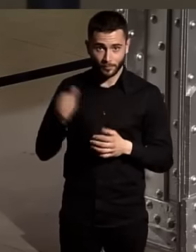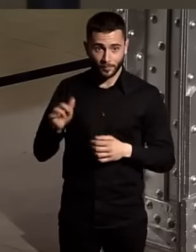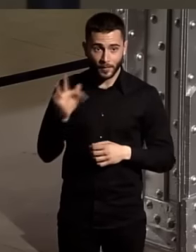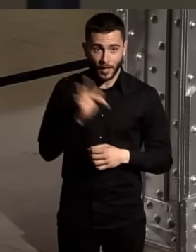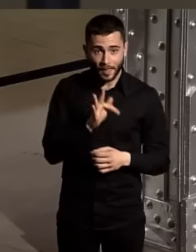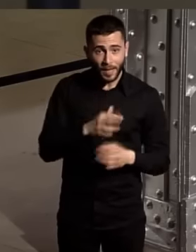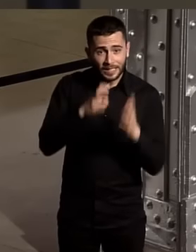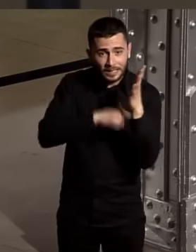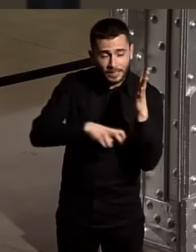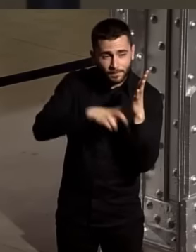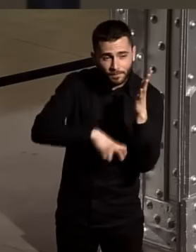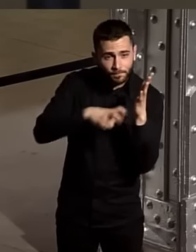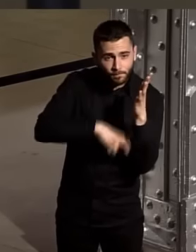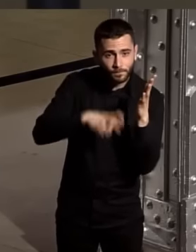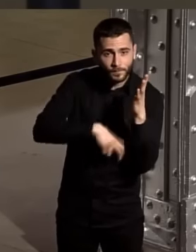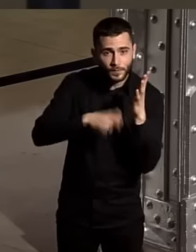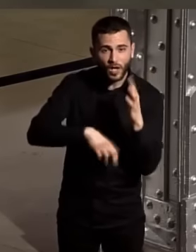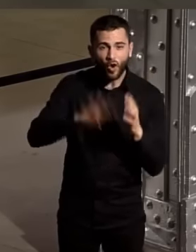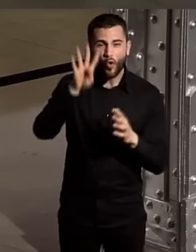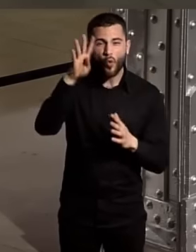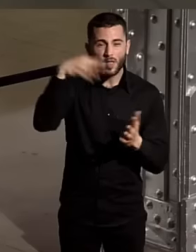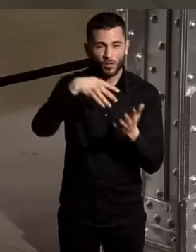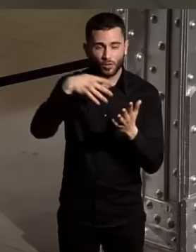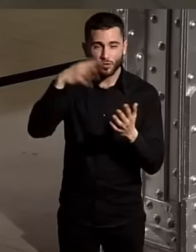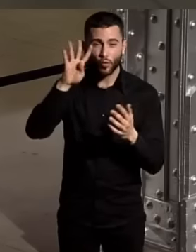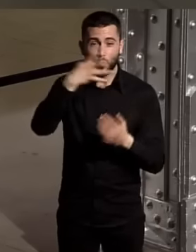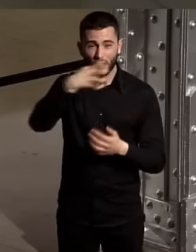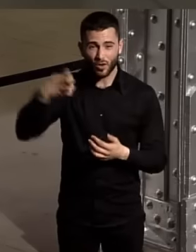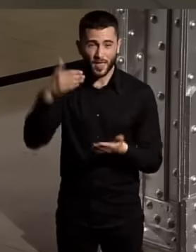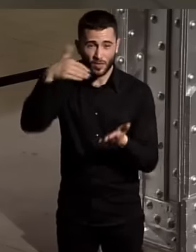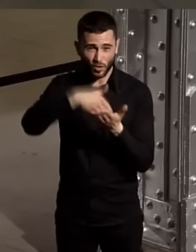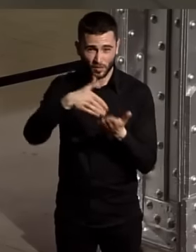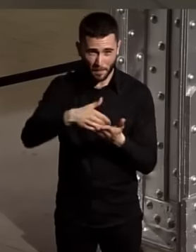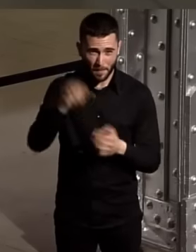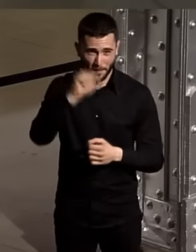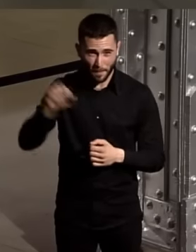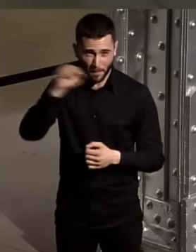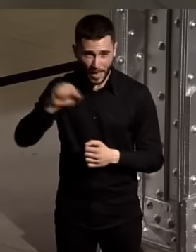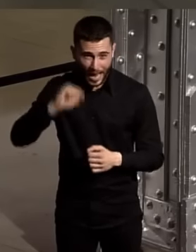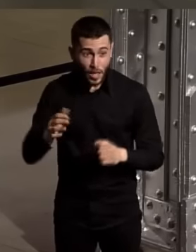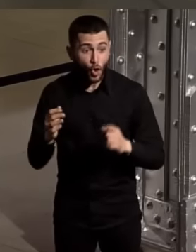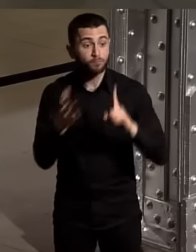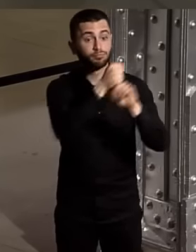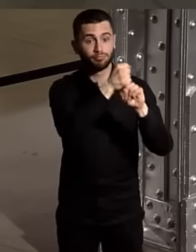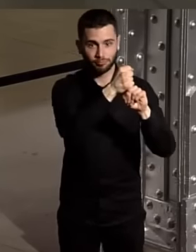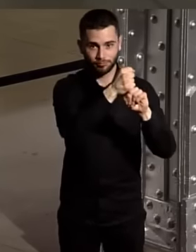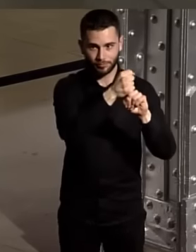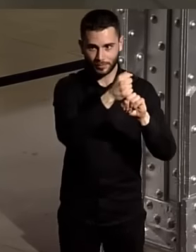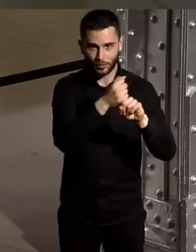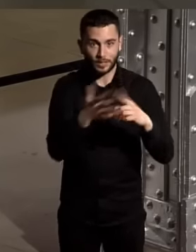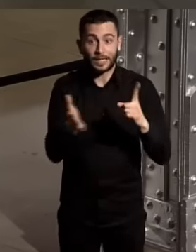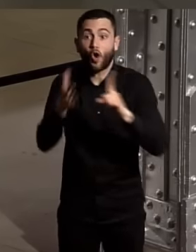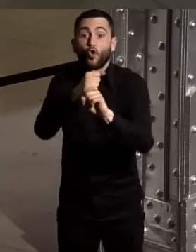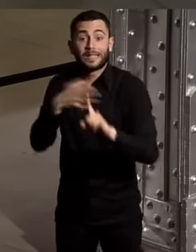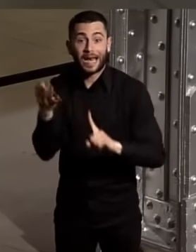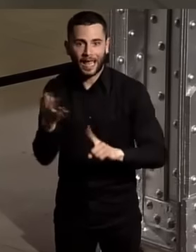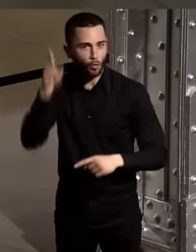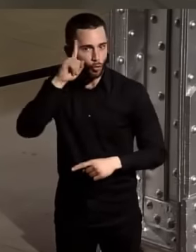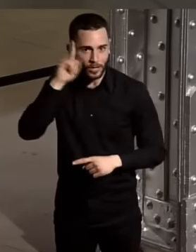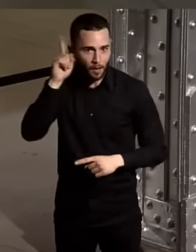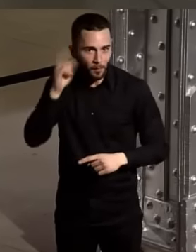acabado escavar un nivel que tiene 400,000 años el siguiente tiene 500,000 Entonces qué Vamos a encontrar pues no lo sabemos a lo mejor no había